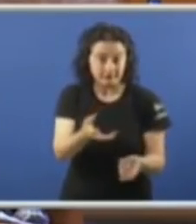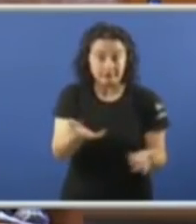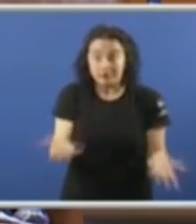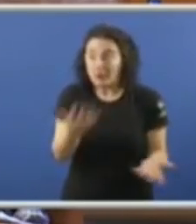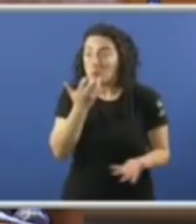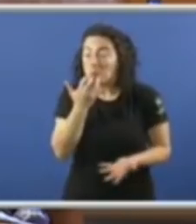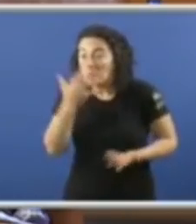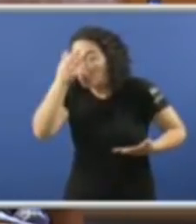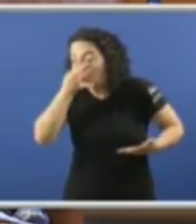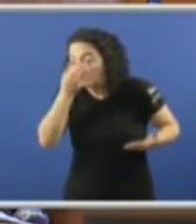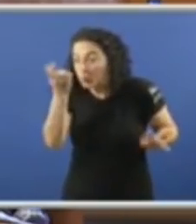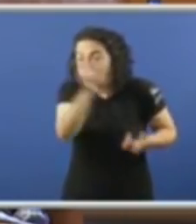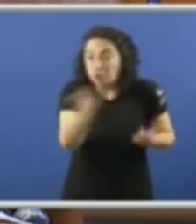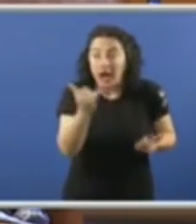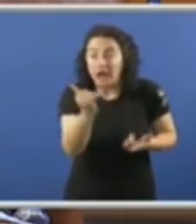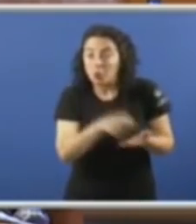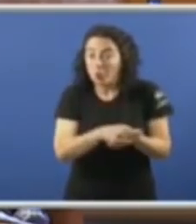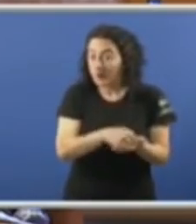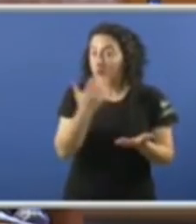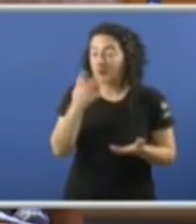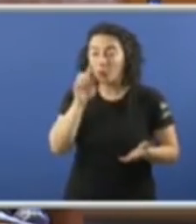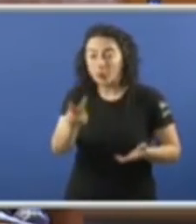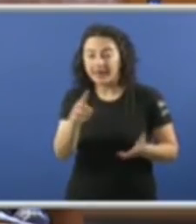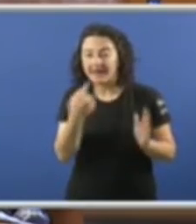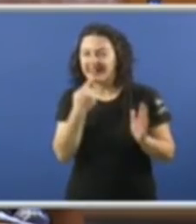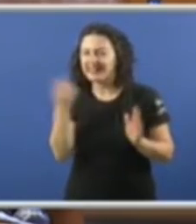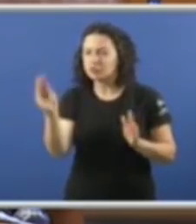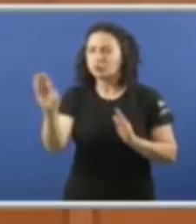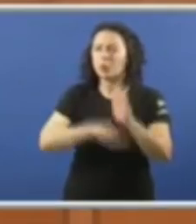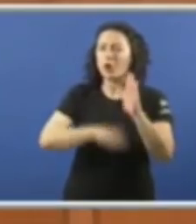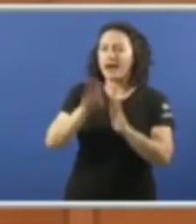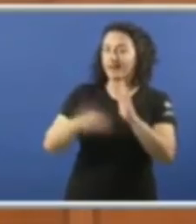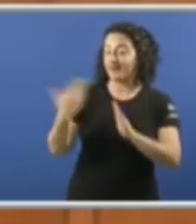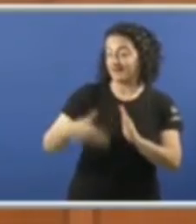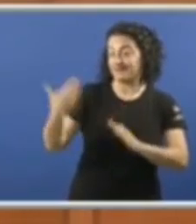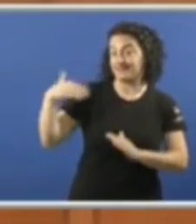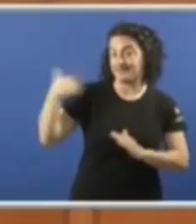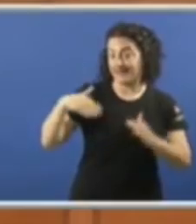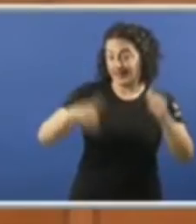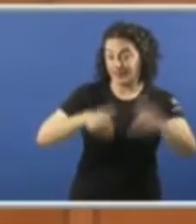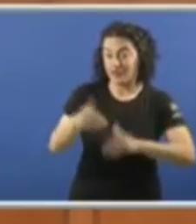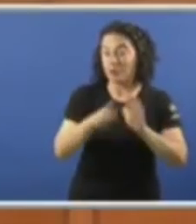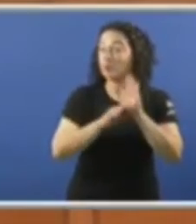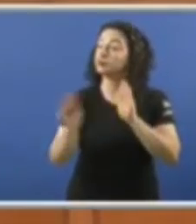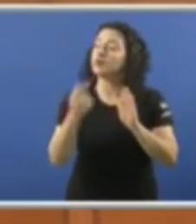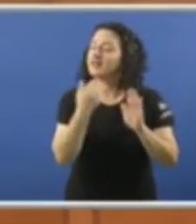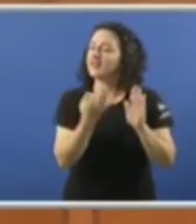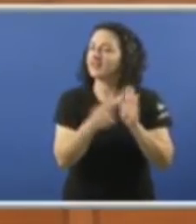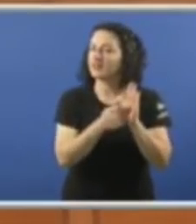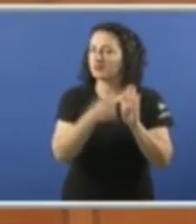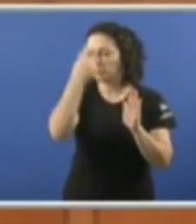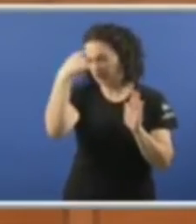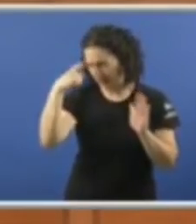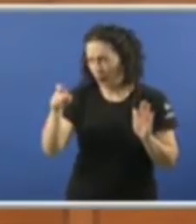alguén tiña algunha dúbida, podemos ver que é o que decía o seu programa nas pasadas eleccións. Non sei se o